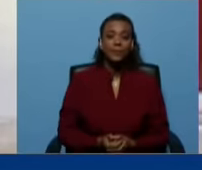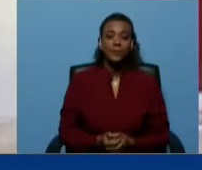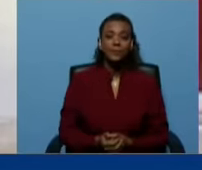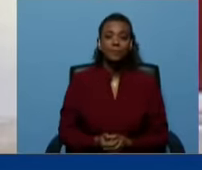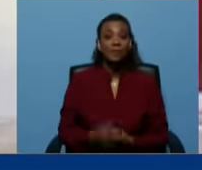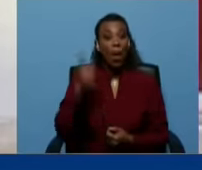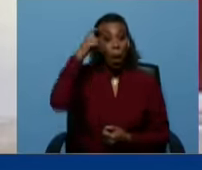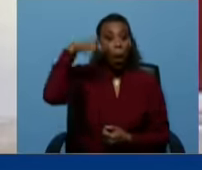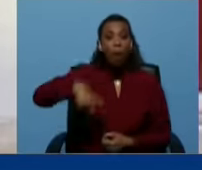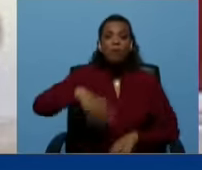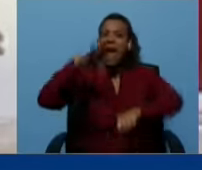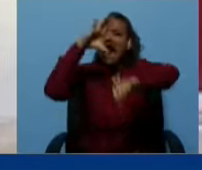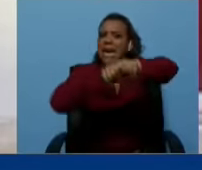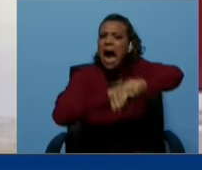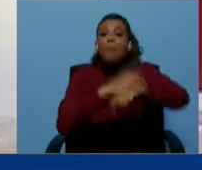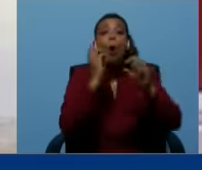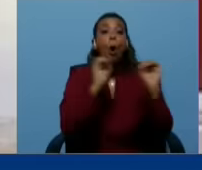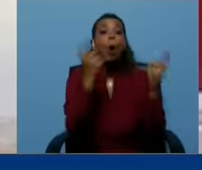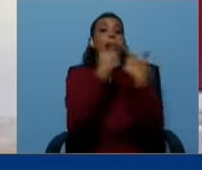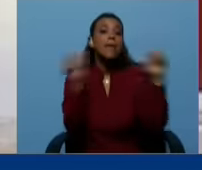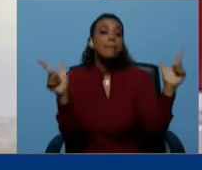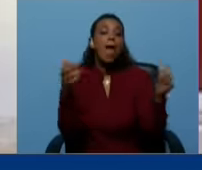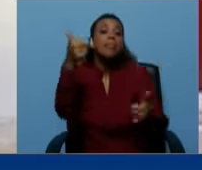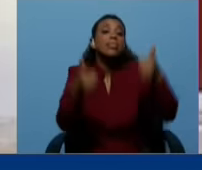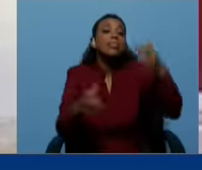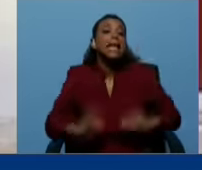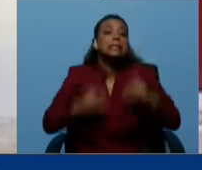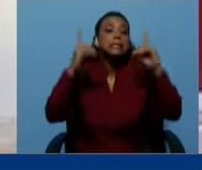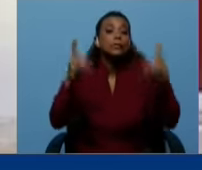O esclavos o libres.